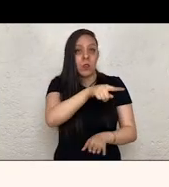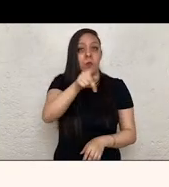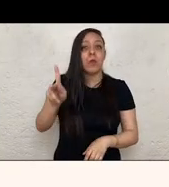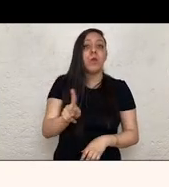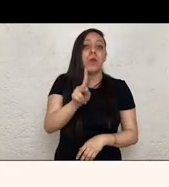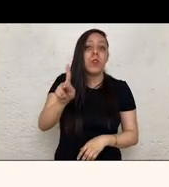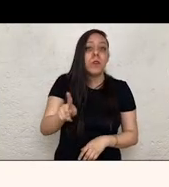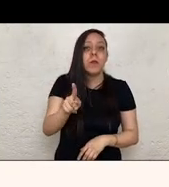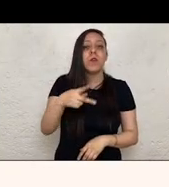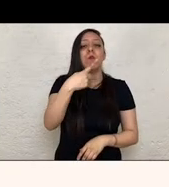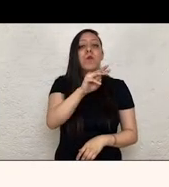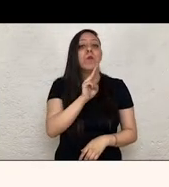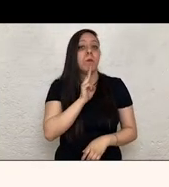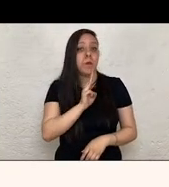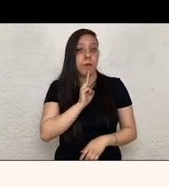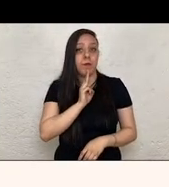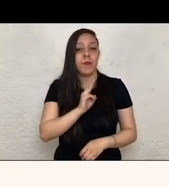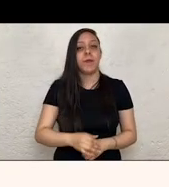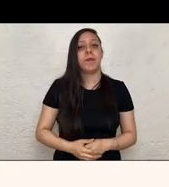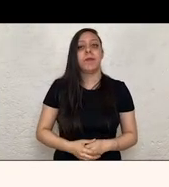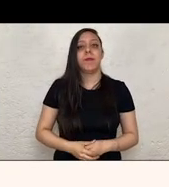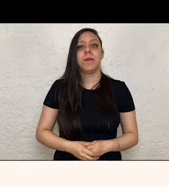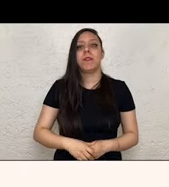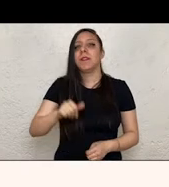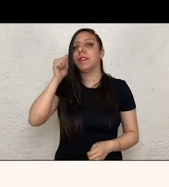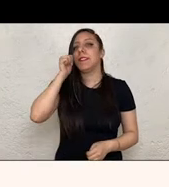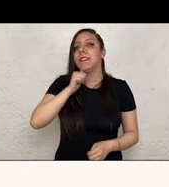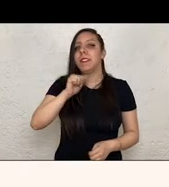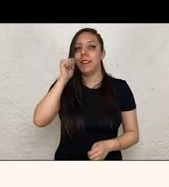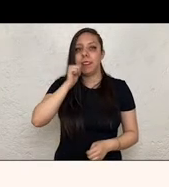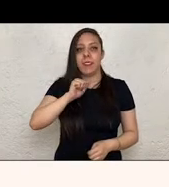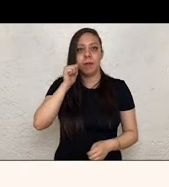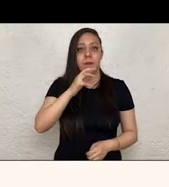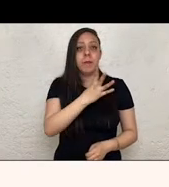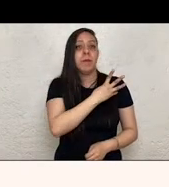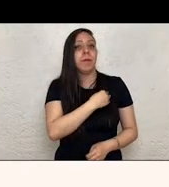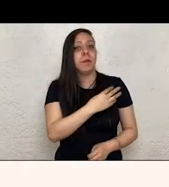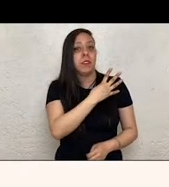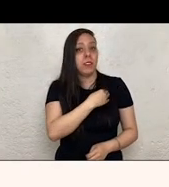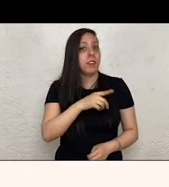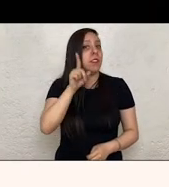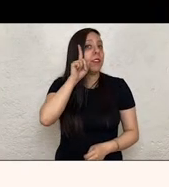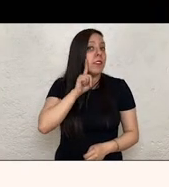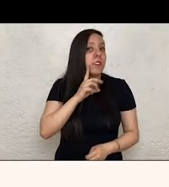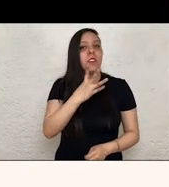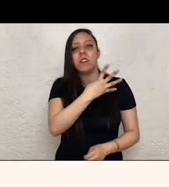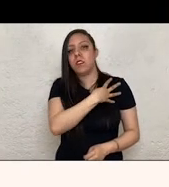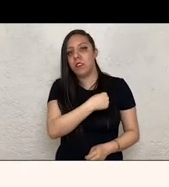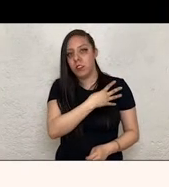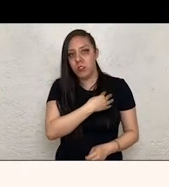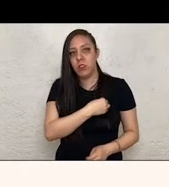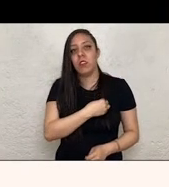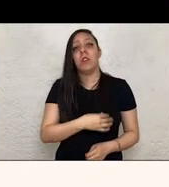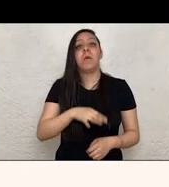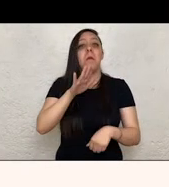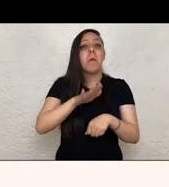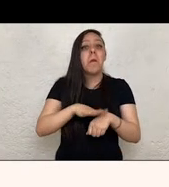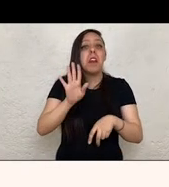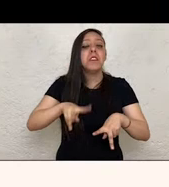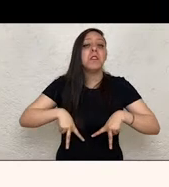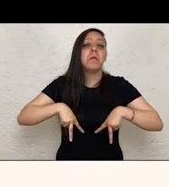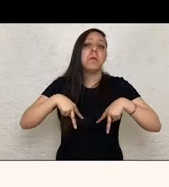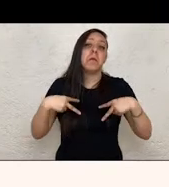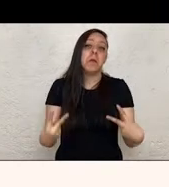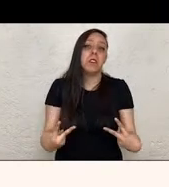aztecas, y en aquella situación siempre los hijos o las hijas de las